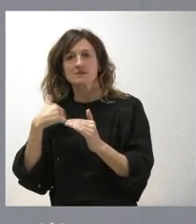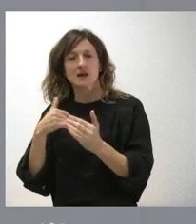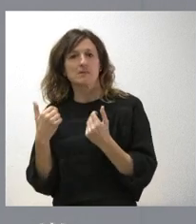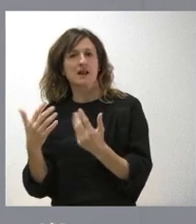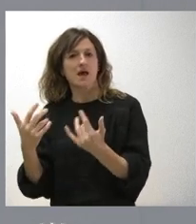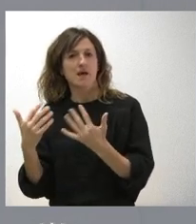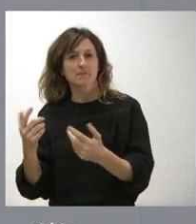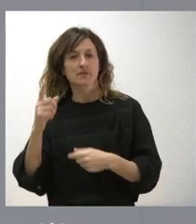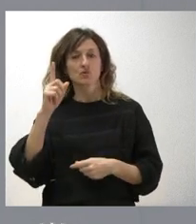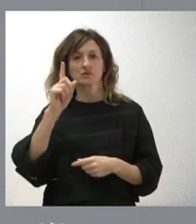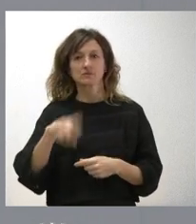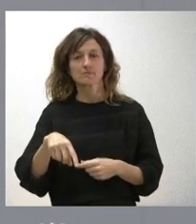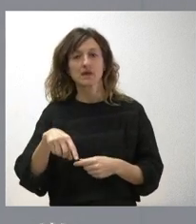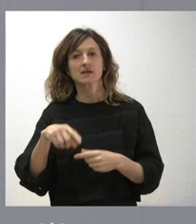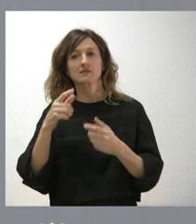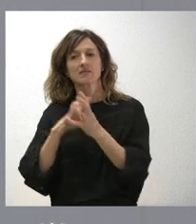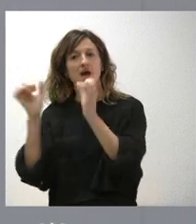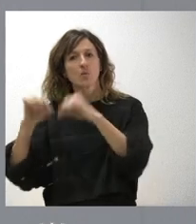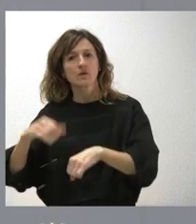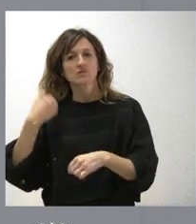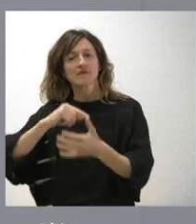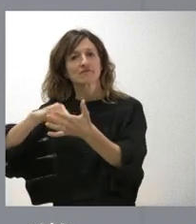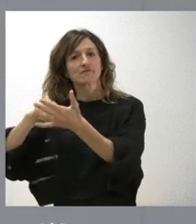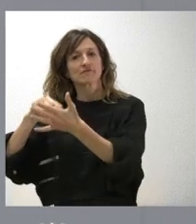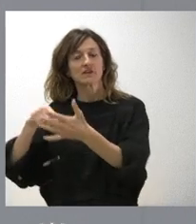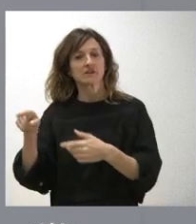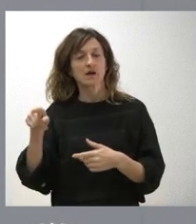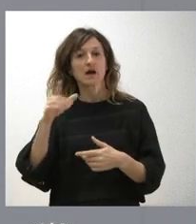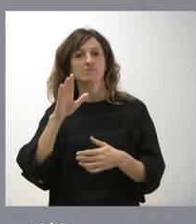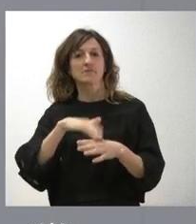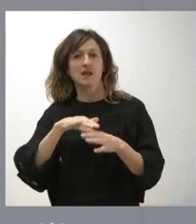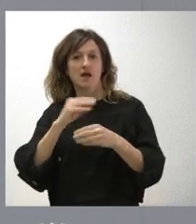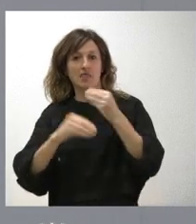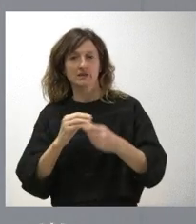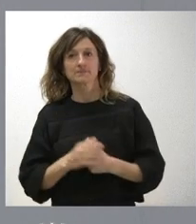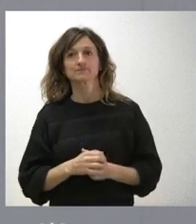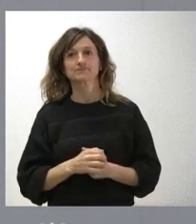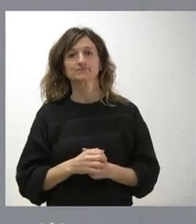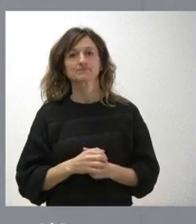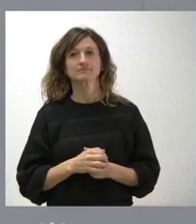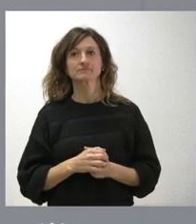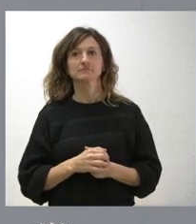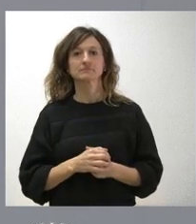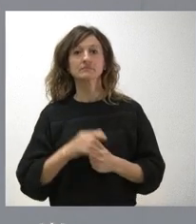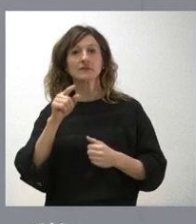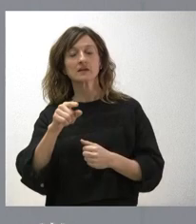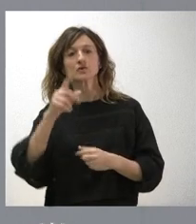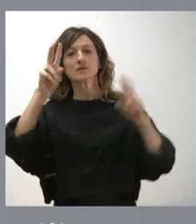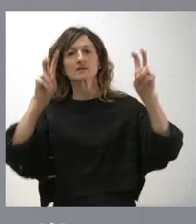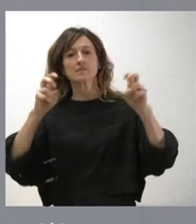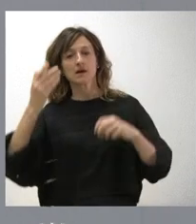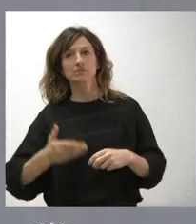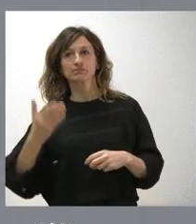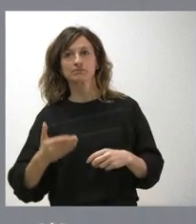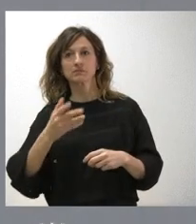y han sido fruto de acuerdos firmados para llevarse a cabo y estos son los asuntos fundamentales que